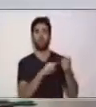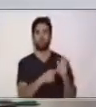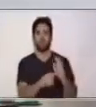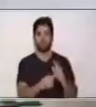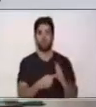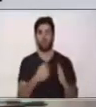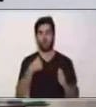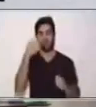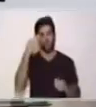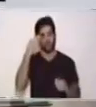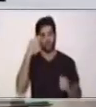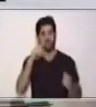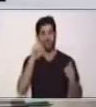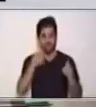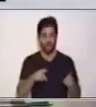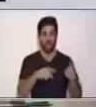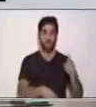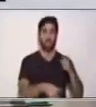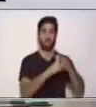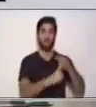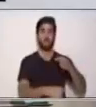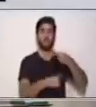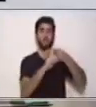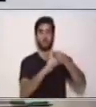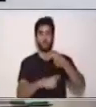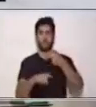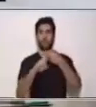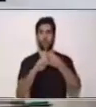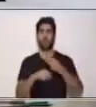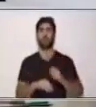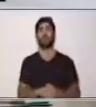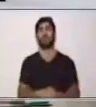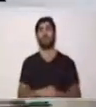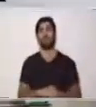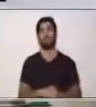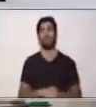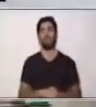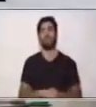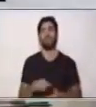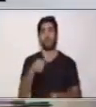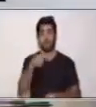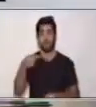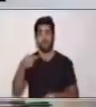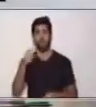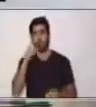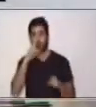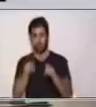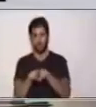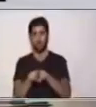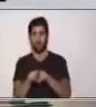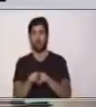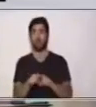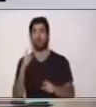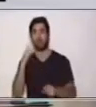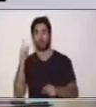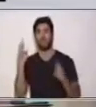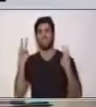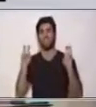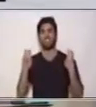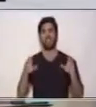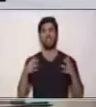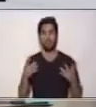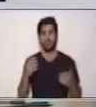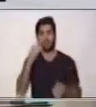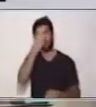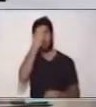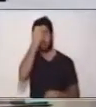sé que es de aumentar, ya sé que es la resta hablo de disminuir. Entonces vamos a empezar con nuestro tema que es,